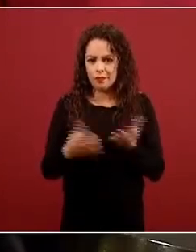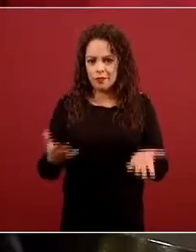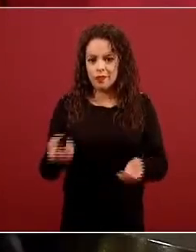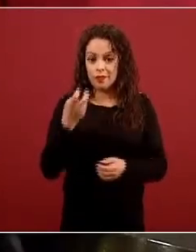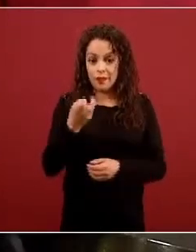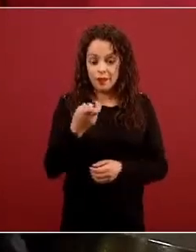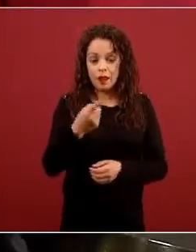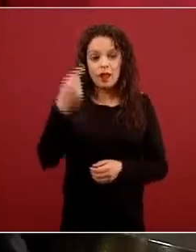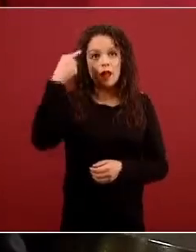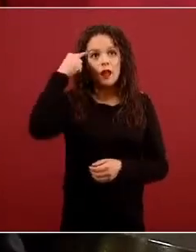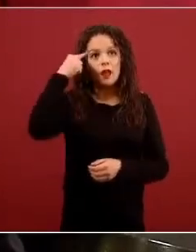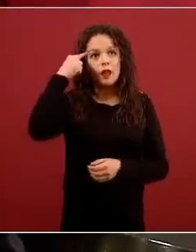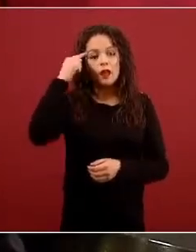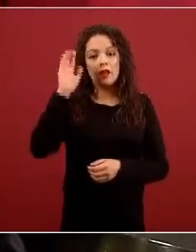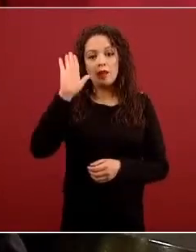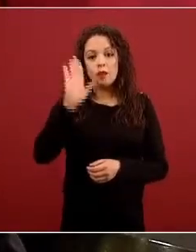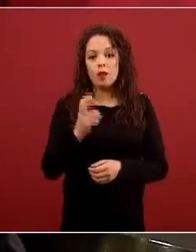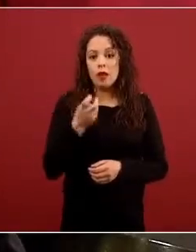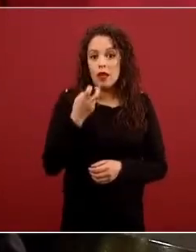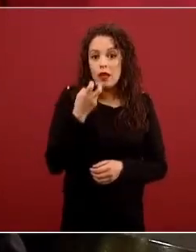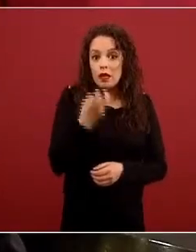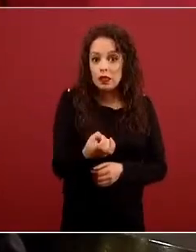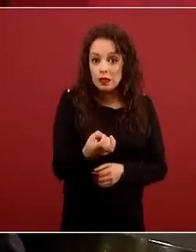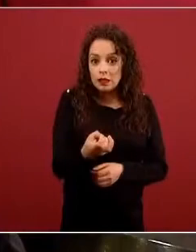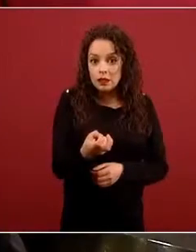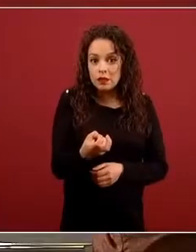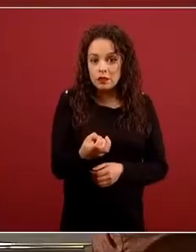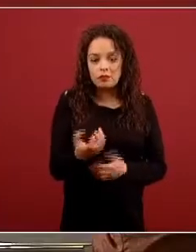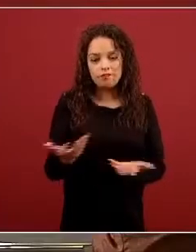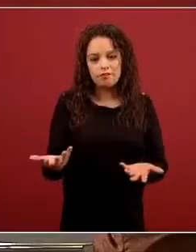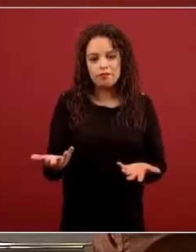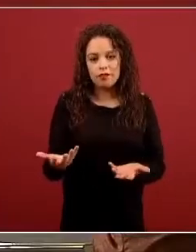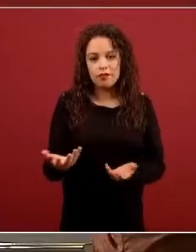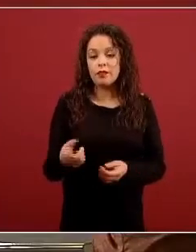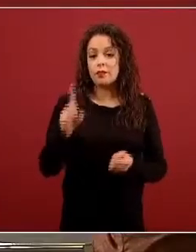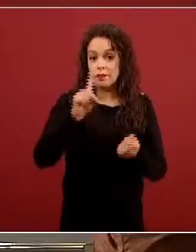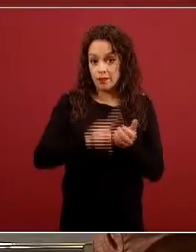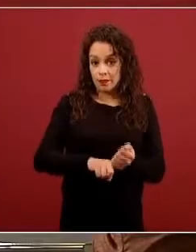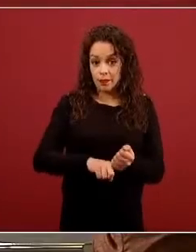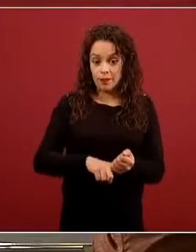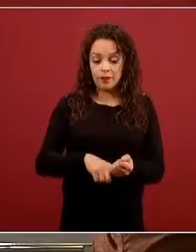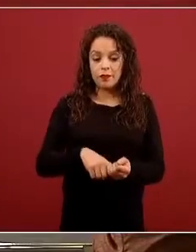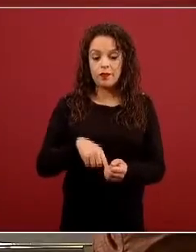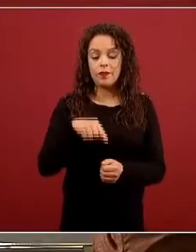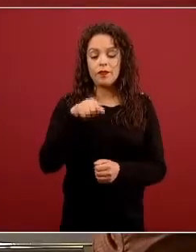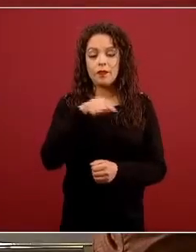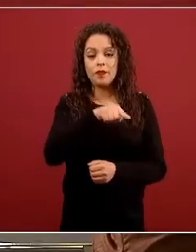ese es el estándar de oro, cuando sabemos que cuando ocurre esta